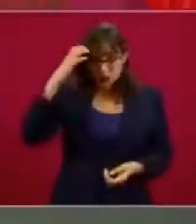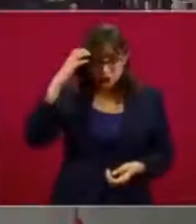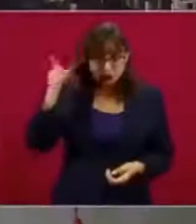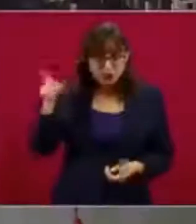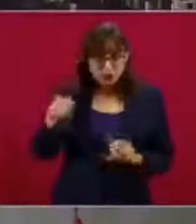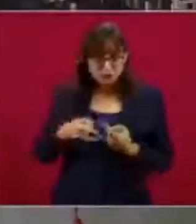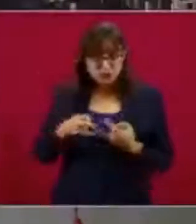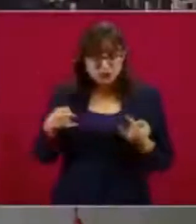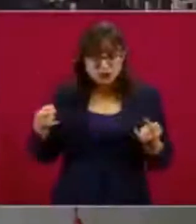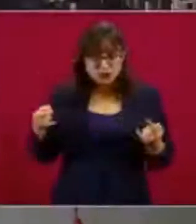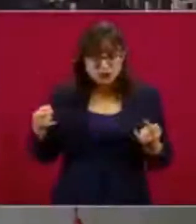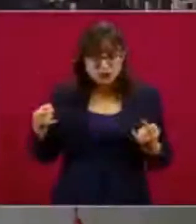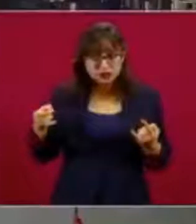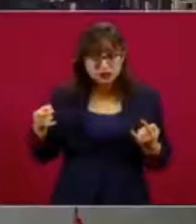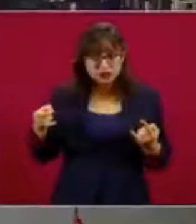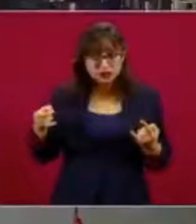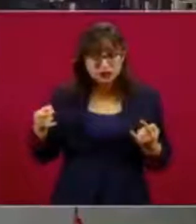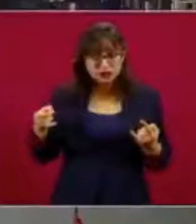¿O sí sabían?